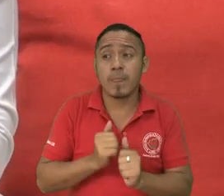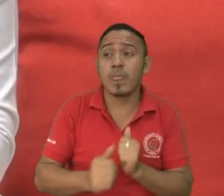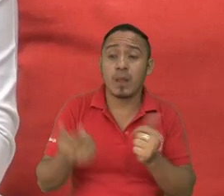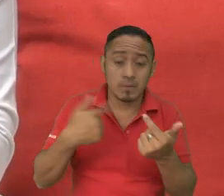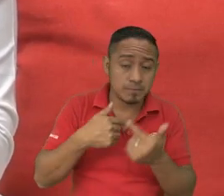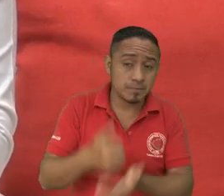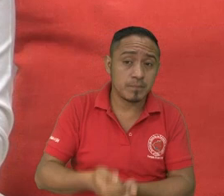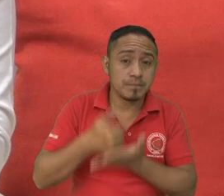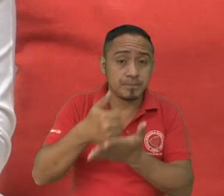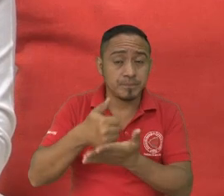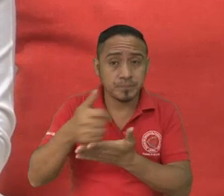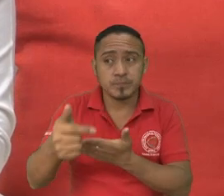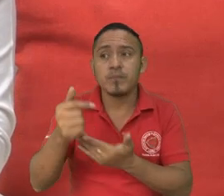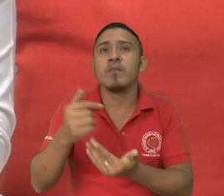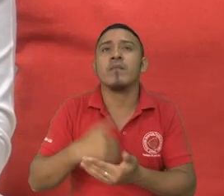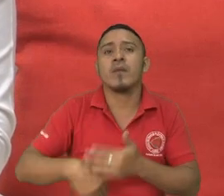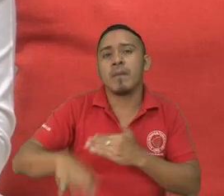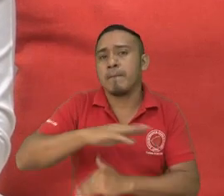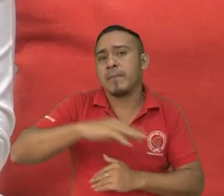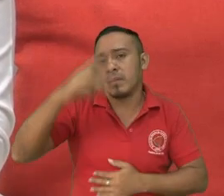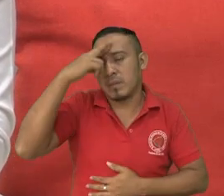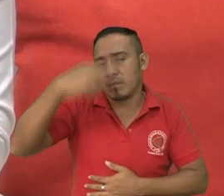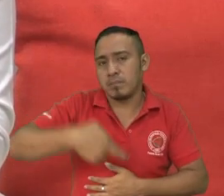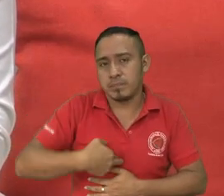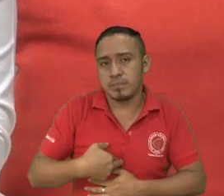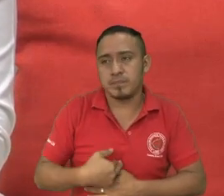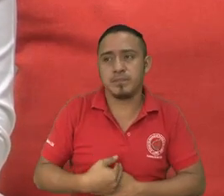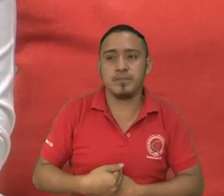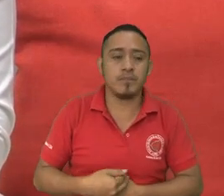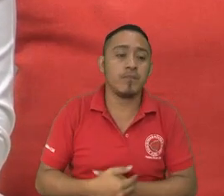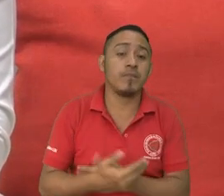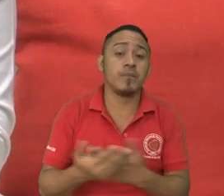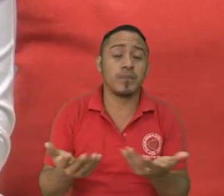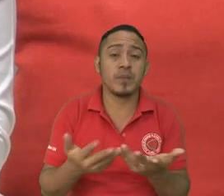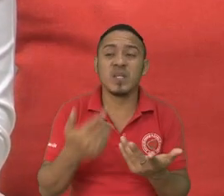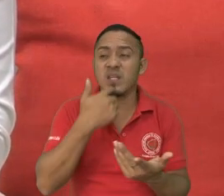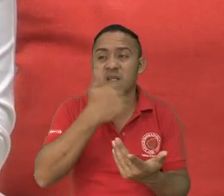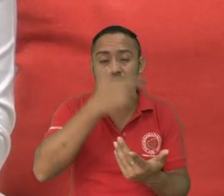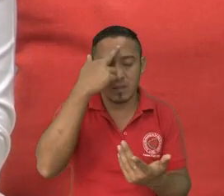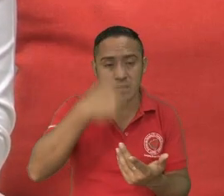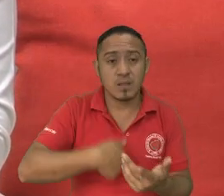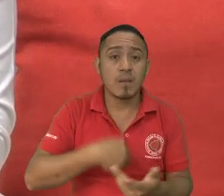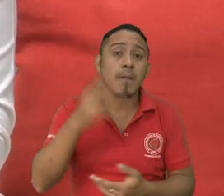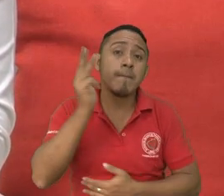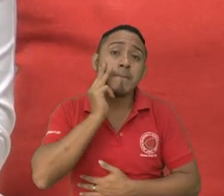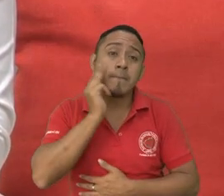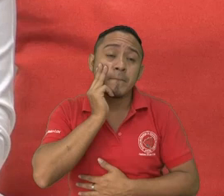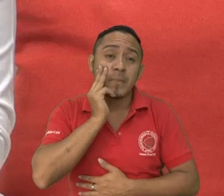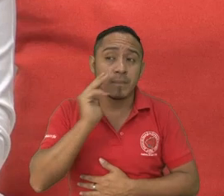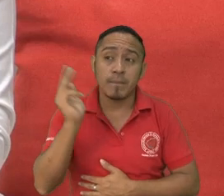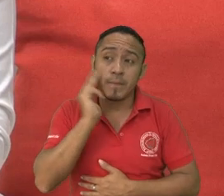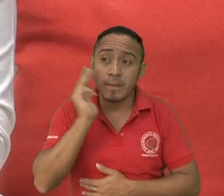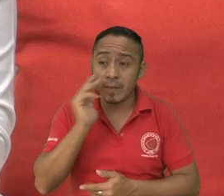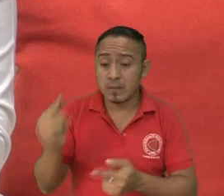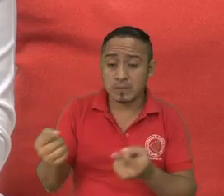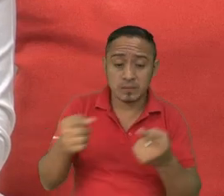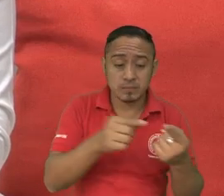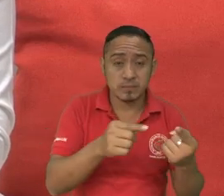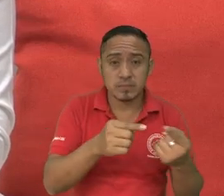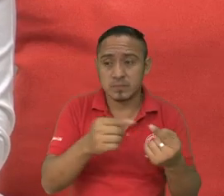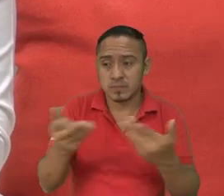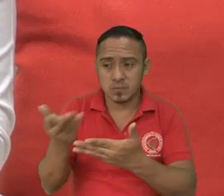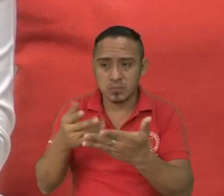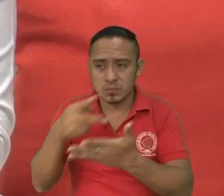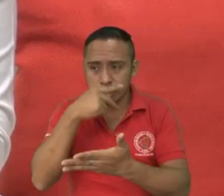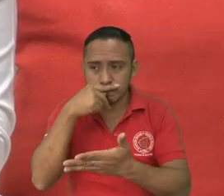ayudar, la mayor responsabilidad en eso a veces en la mamá, porque las niñas casi siempre no le tienen mucha